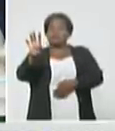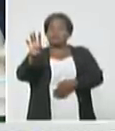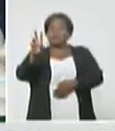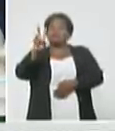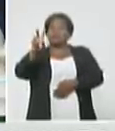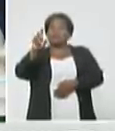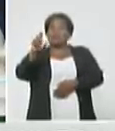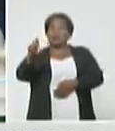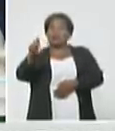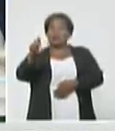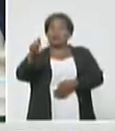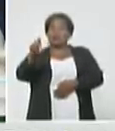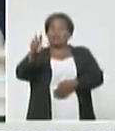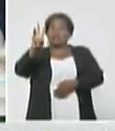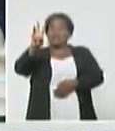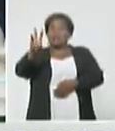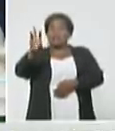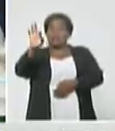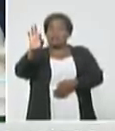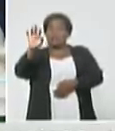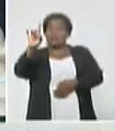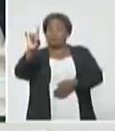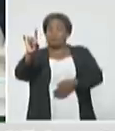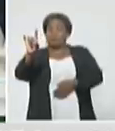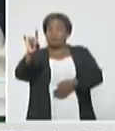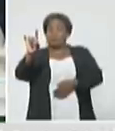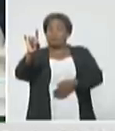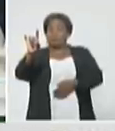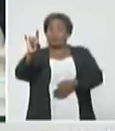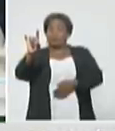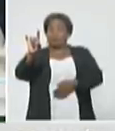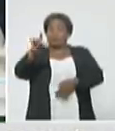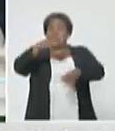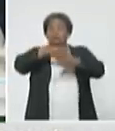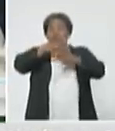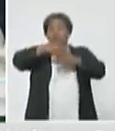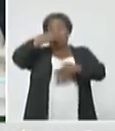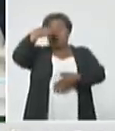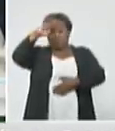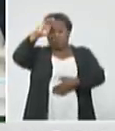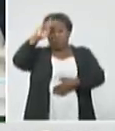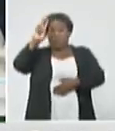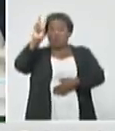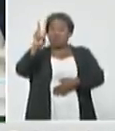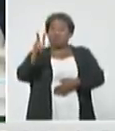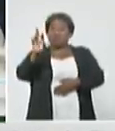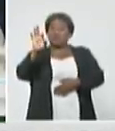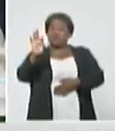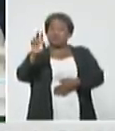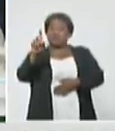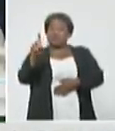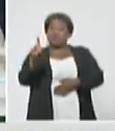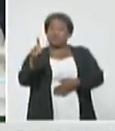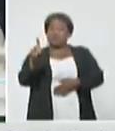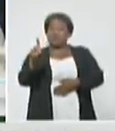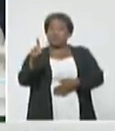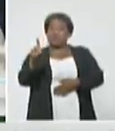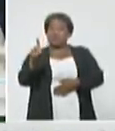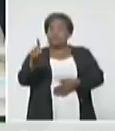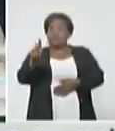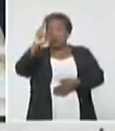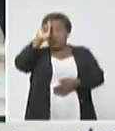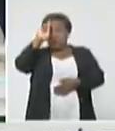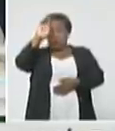Clara, 389. El de Santiago de Cuba, 281, el del Hospital